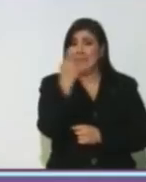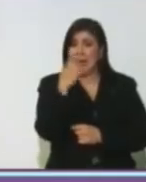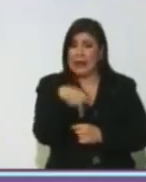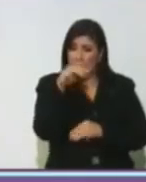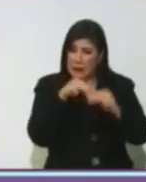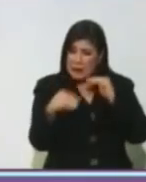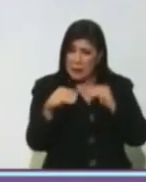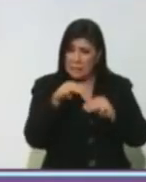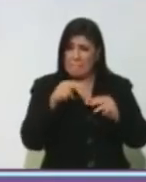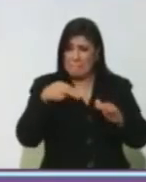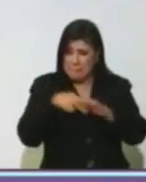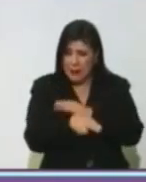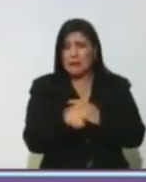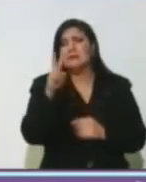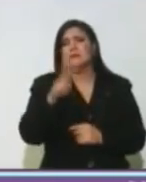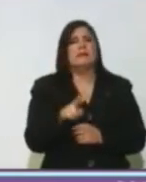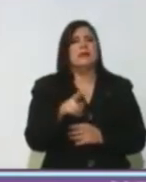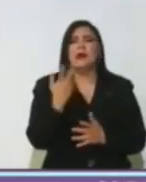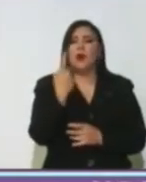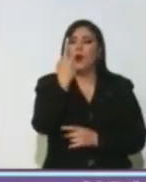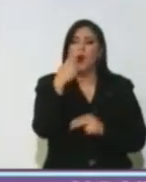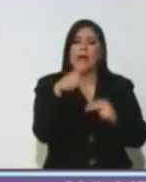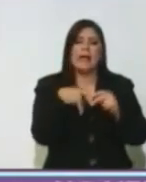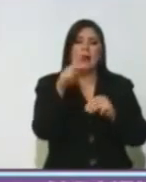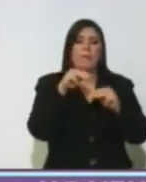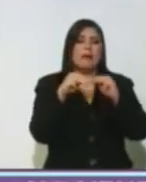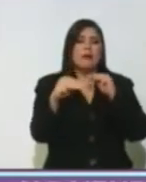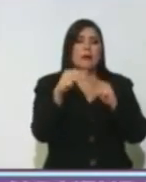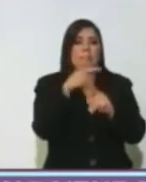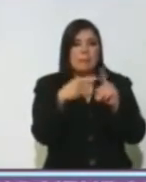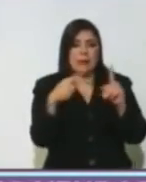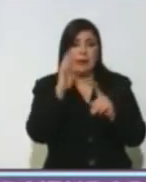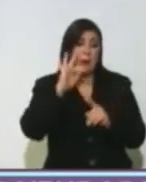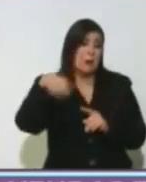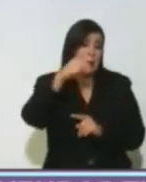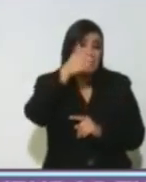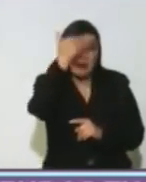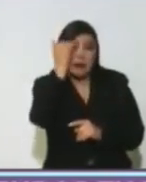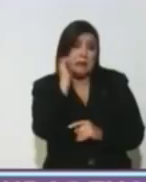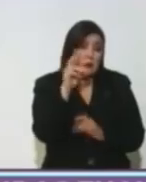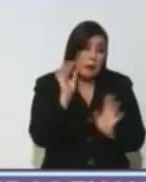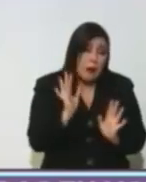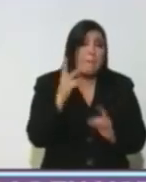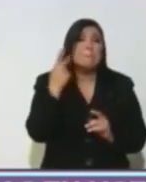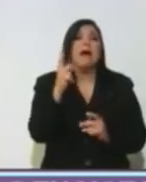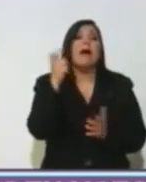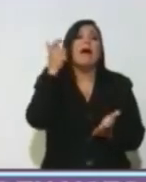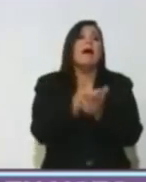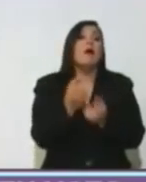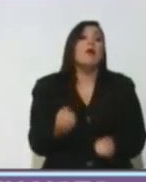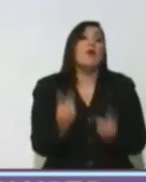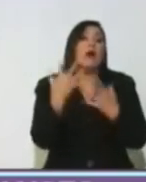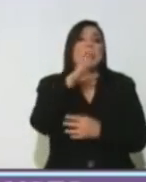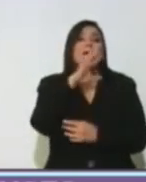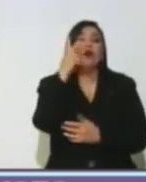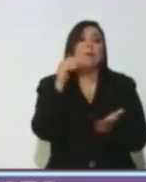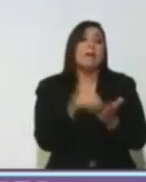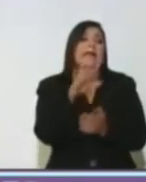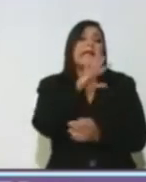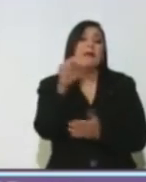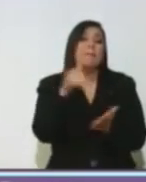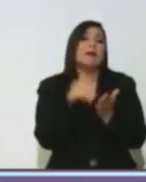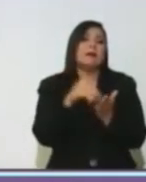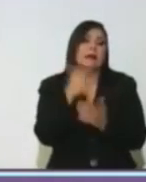el metro no hay que olvidar que un kilómetro y medio de metro no sé si lo sepan tiene un costo de 2.500 millones de pesos